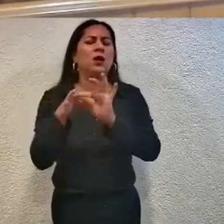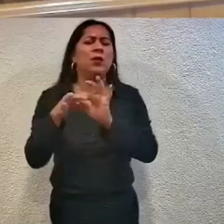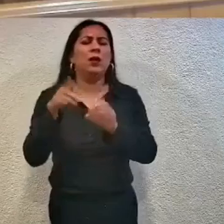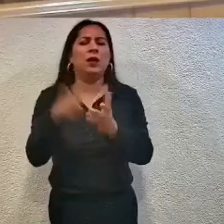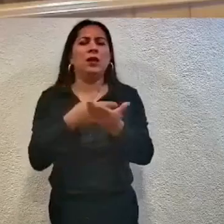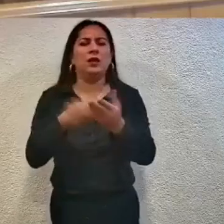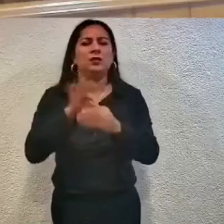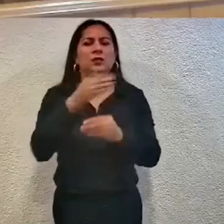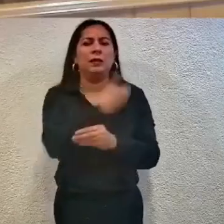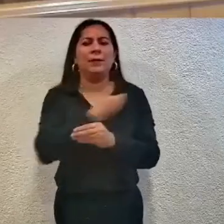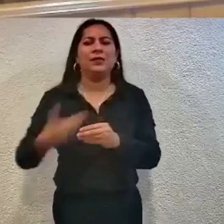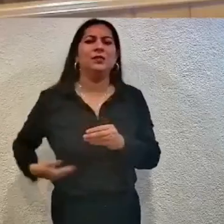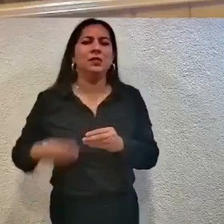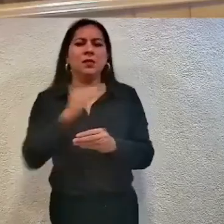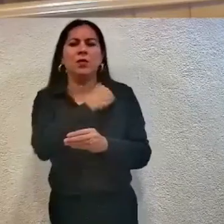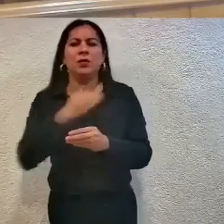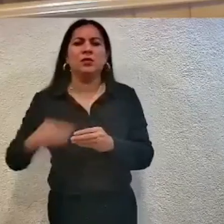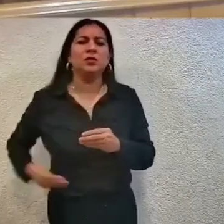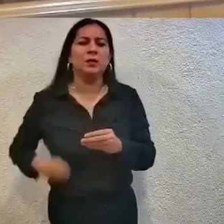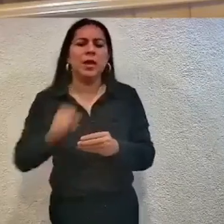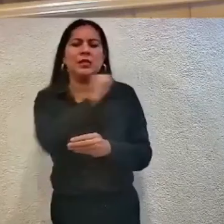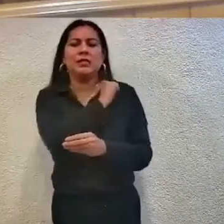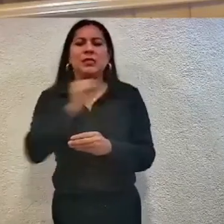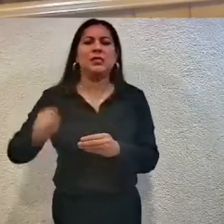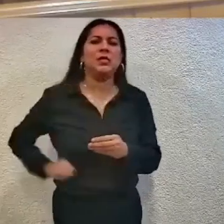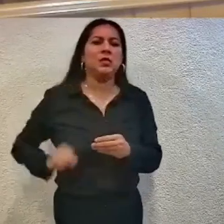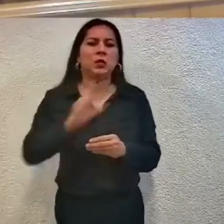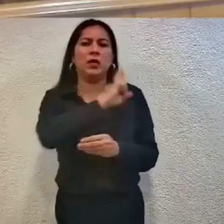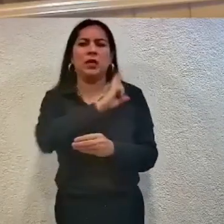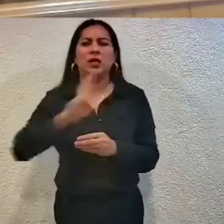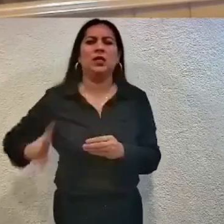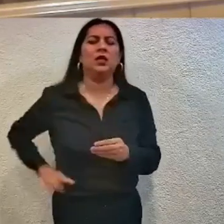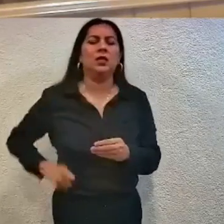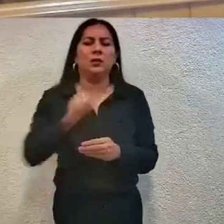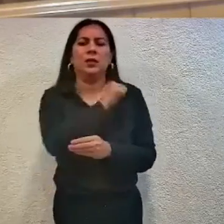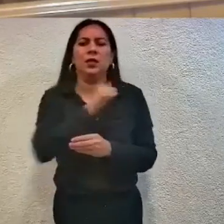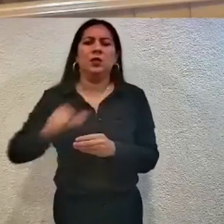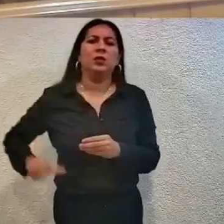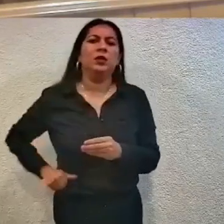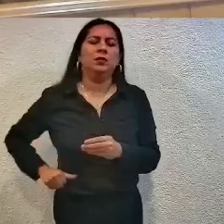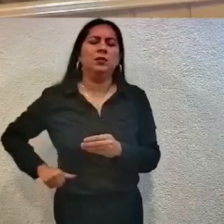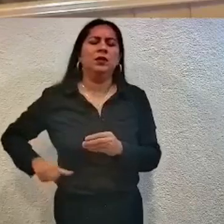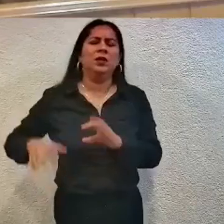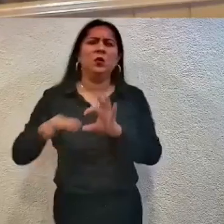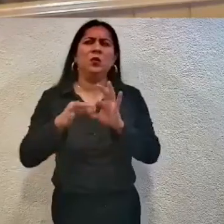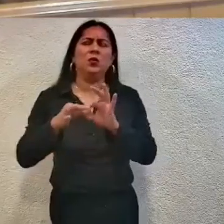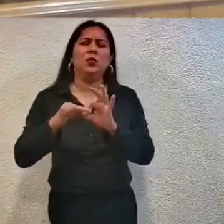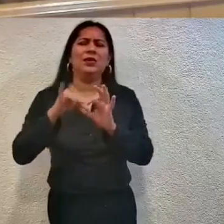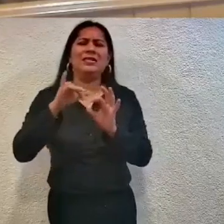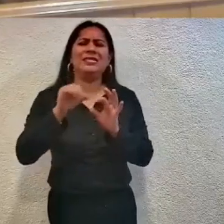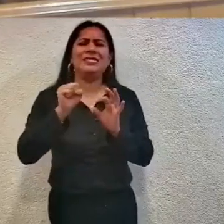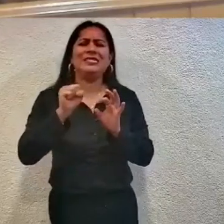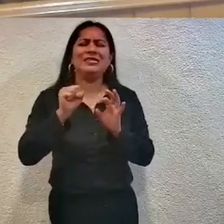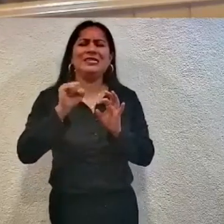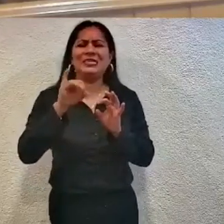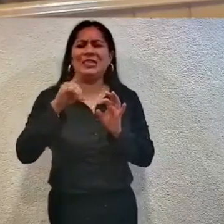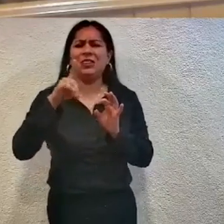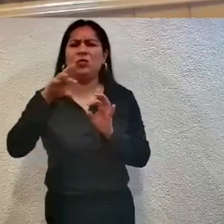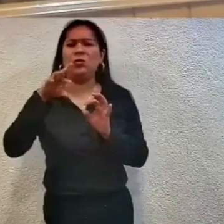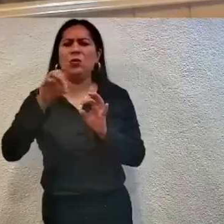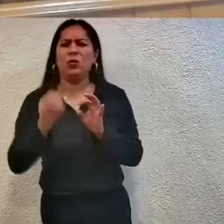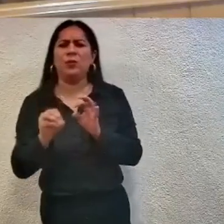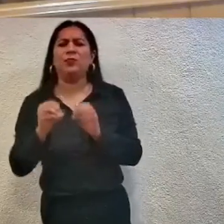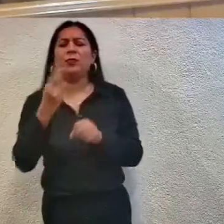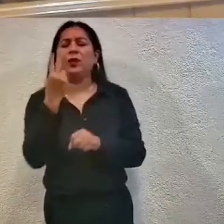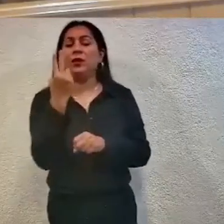IEPC, correspondiente a la elección de presidencia municipal, sindicatura y regidurías del Ayuntamiento de la Unión de